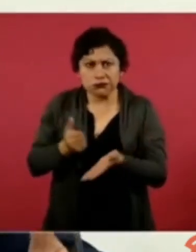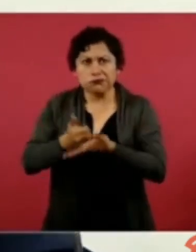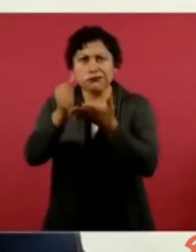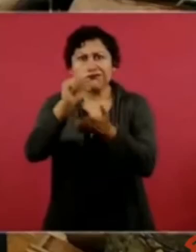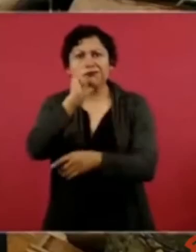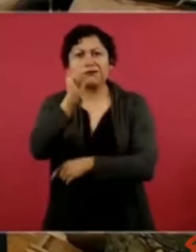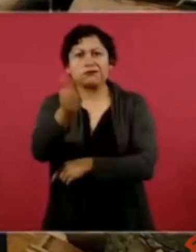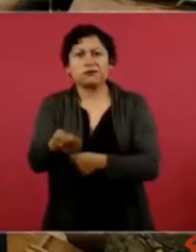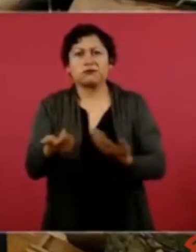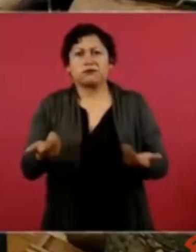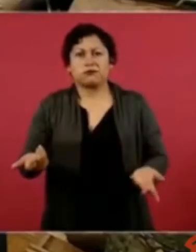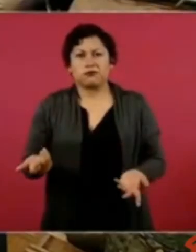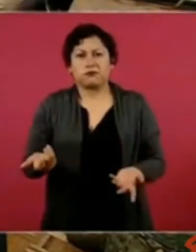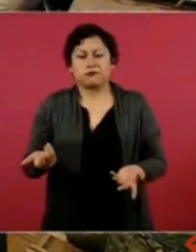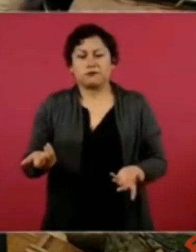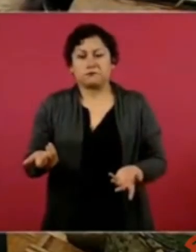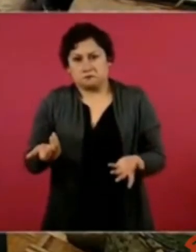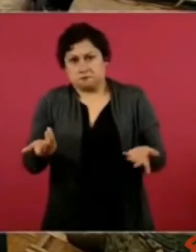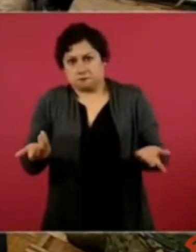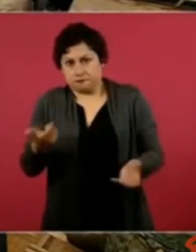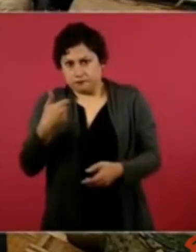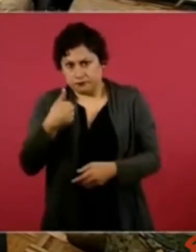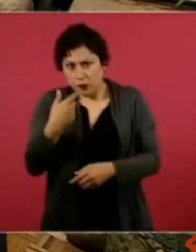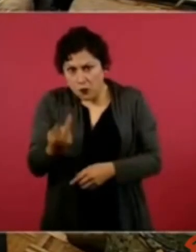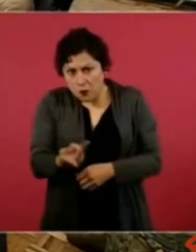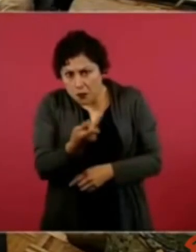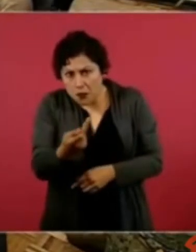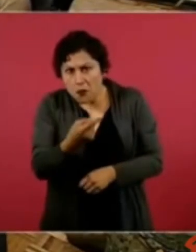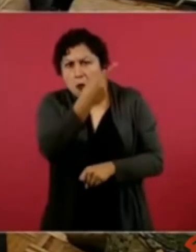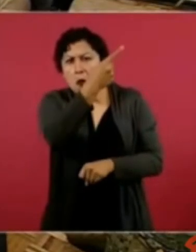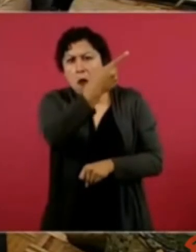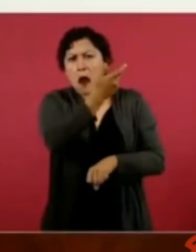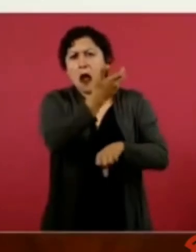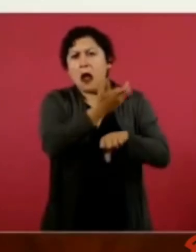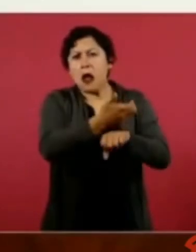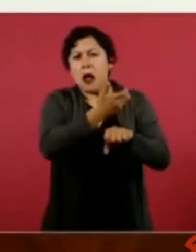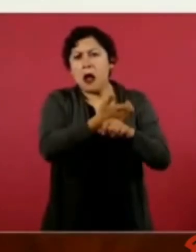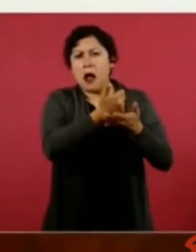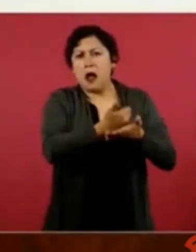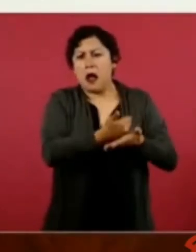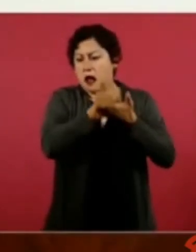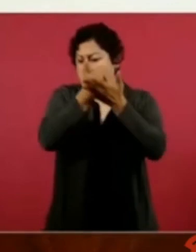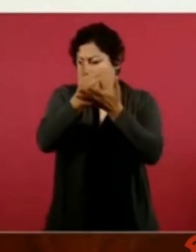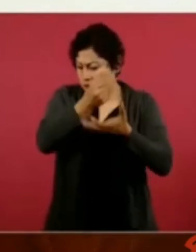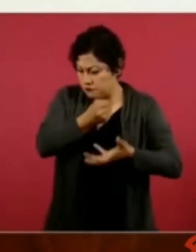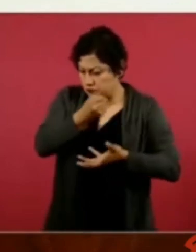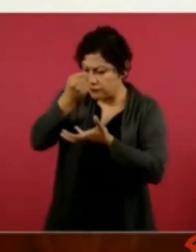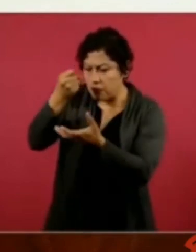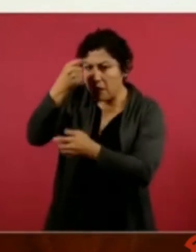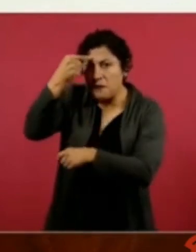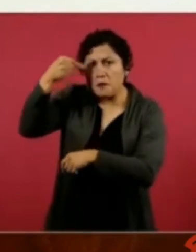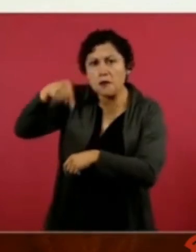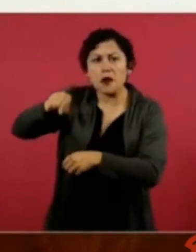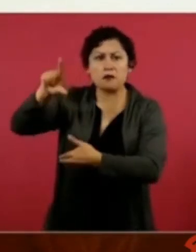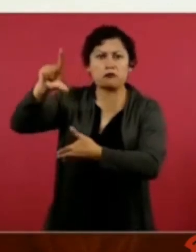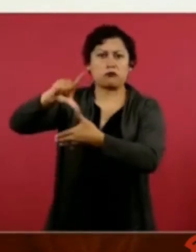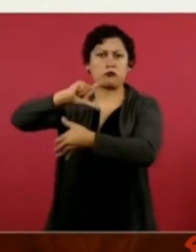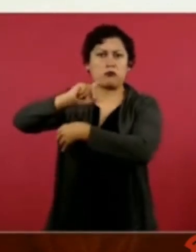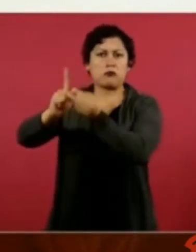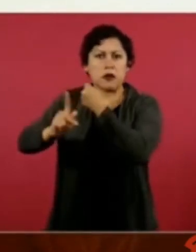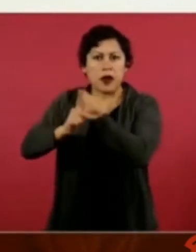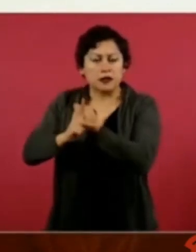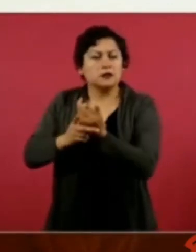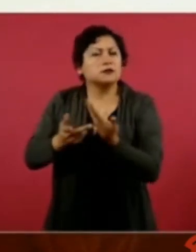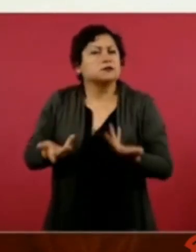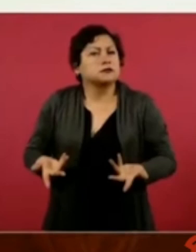¿Cuánto aportan para los pueblos de Centroamérica, para los pueblos del Caribe, para los